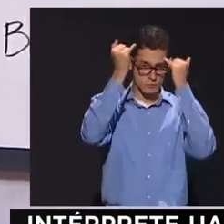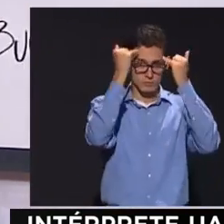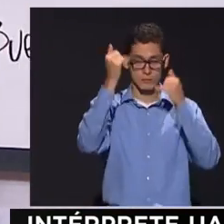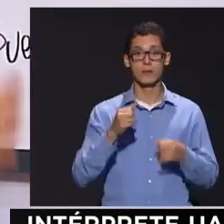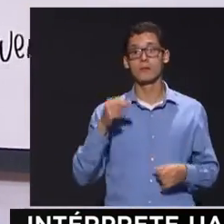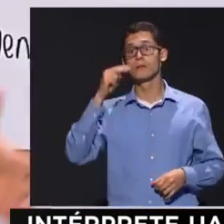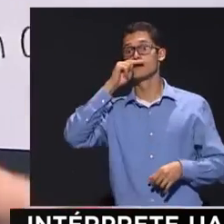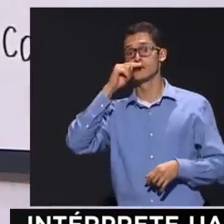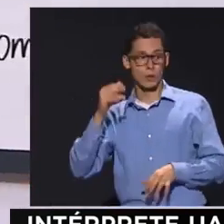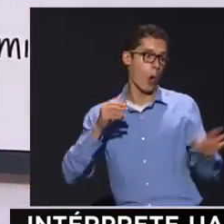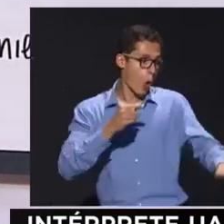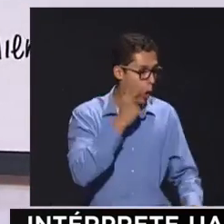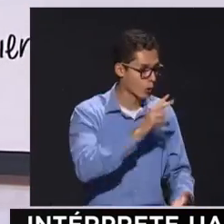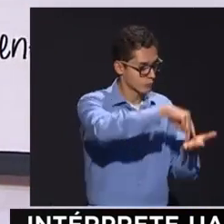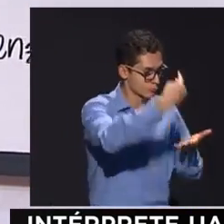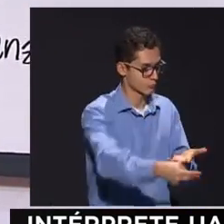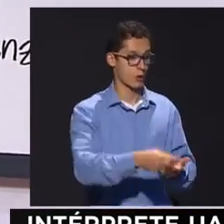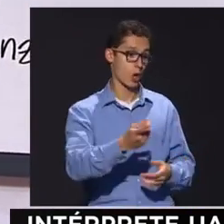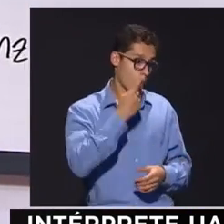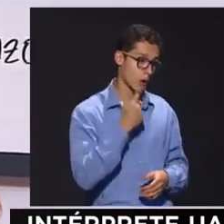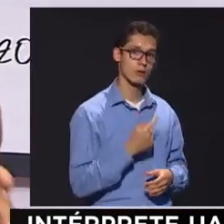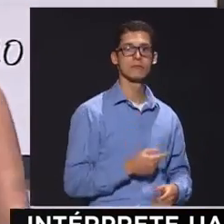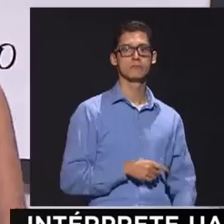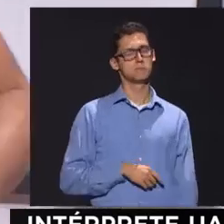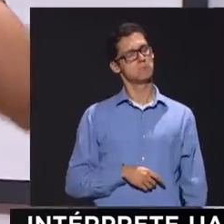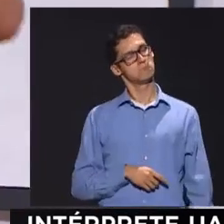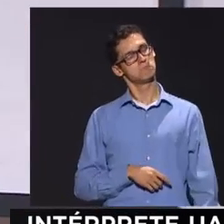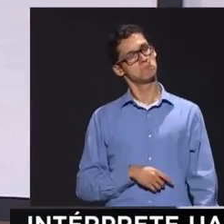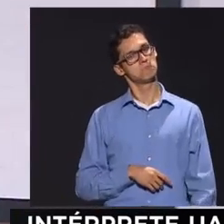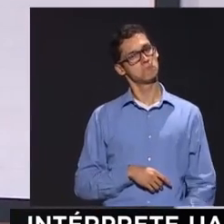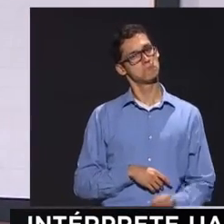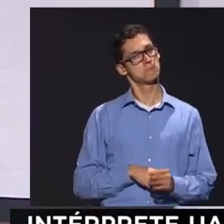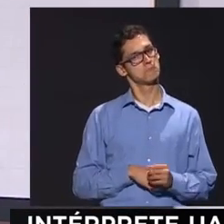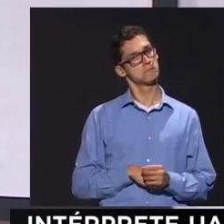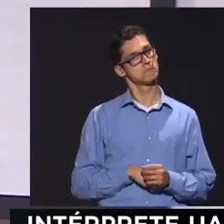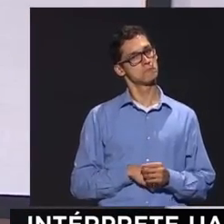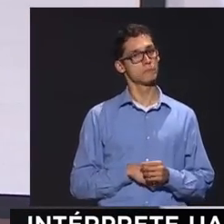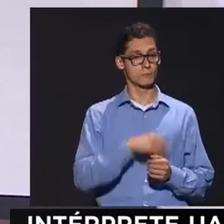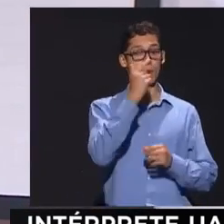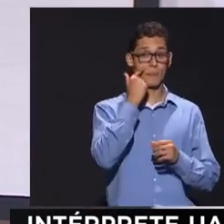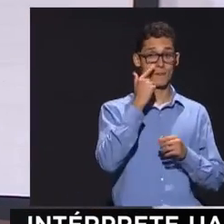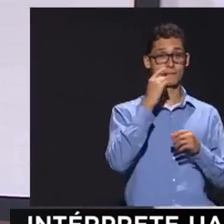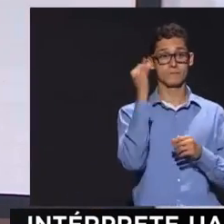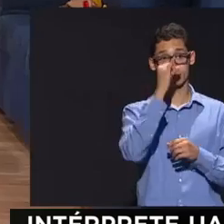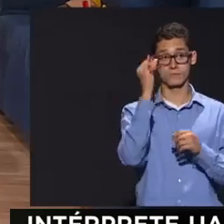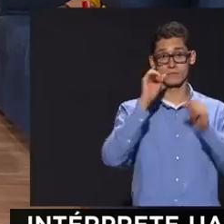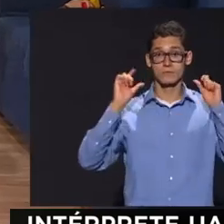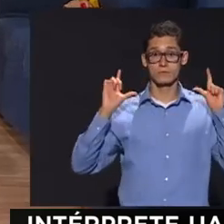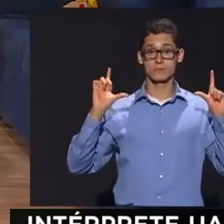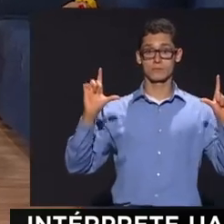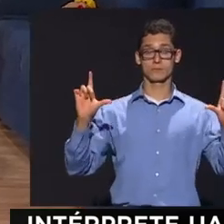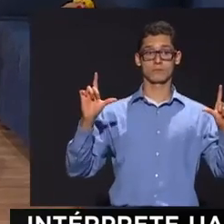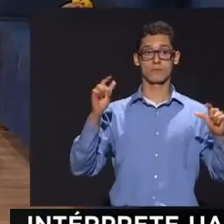eso es malo se cae se aburre y lo peor que nos puede pasar le pido a cámara que pronto me ampliar el top